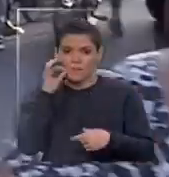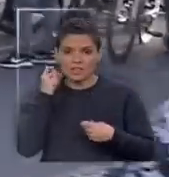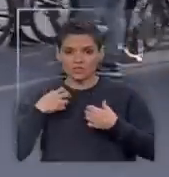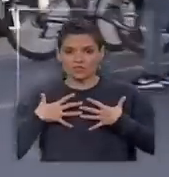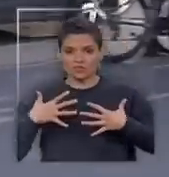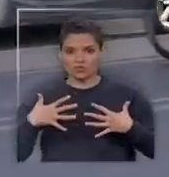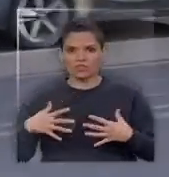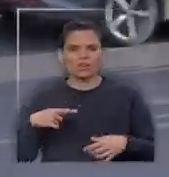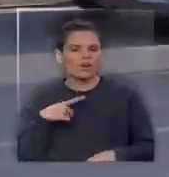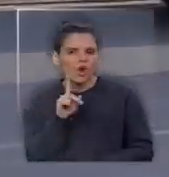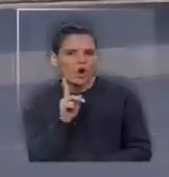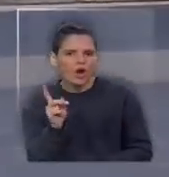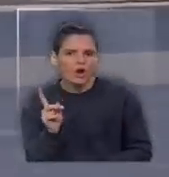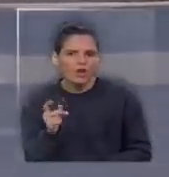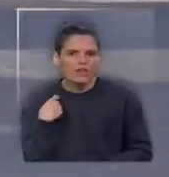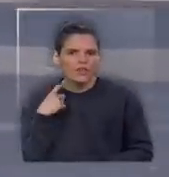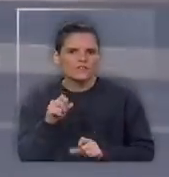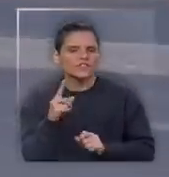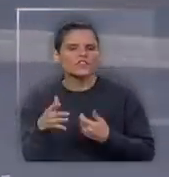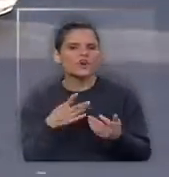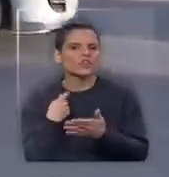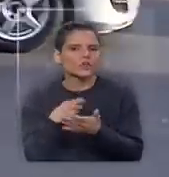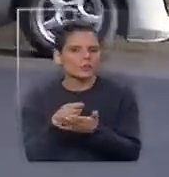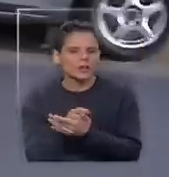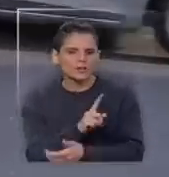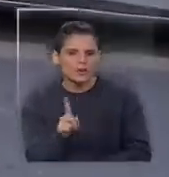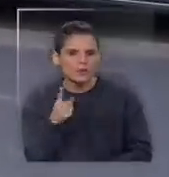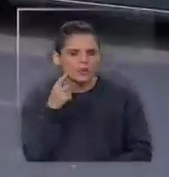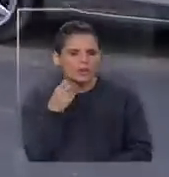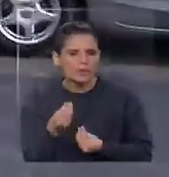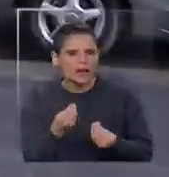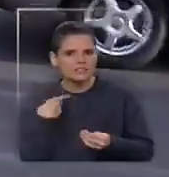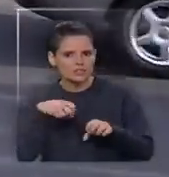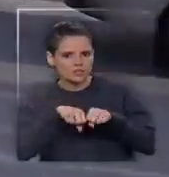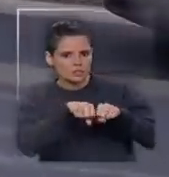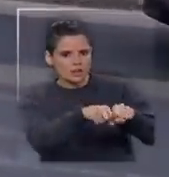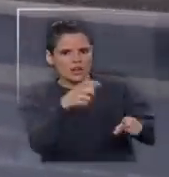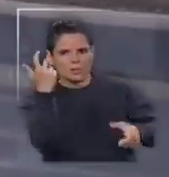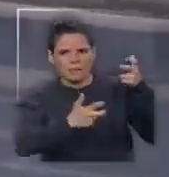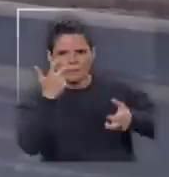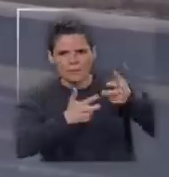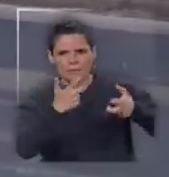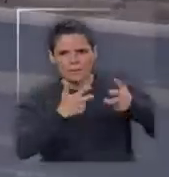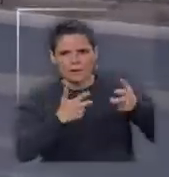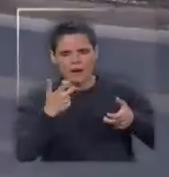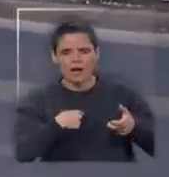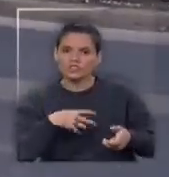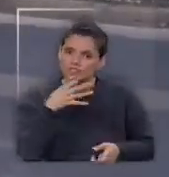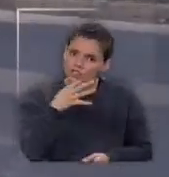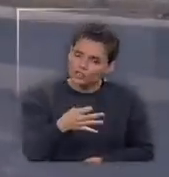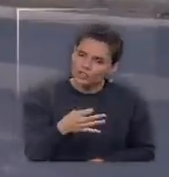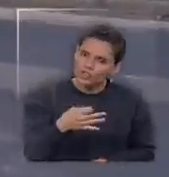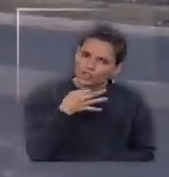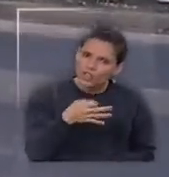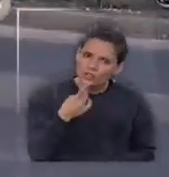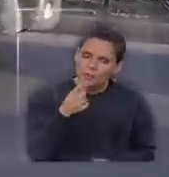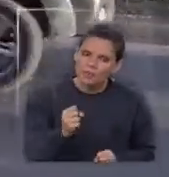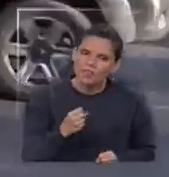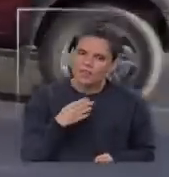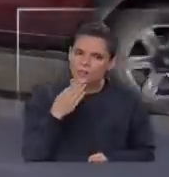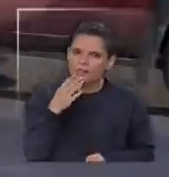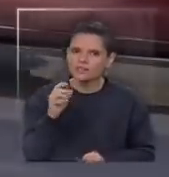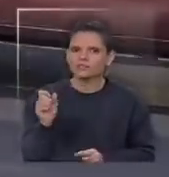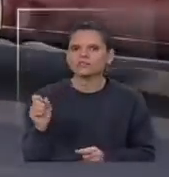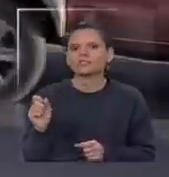tener dónde comprar. Lo que nos explicaban ellos es que dicen que si hay un saqueo acá, yo los estoy contando porque para proteger también